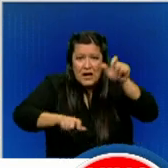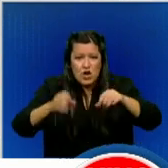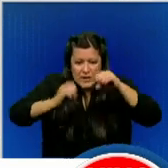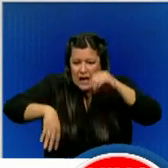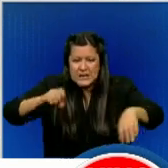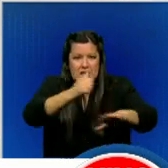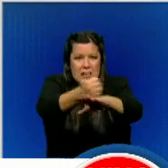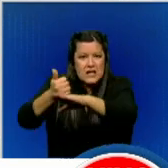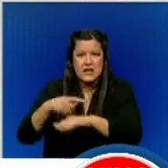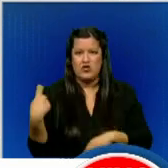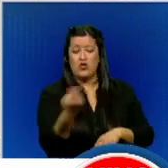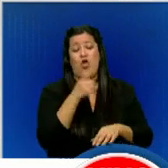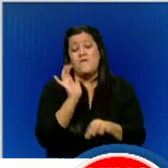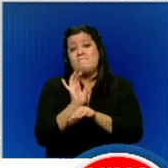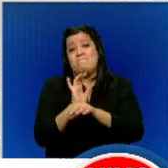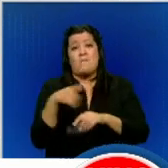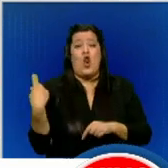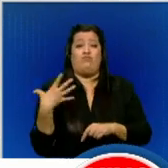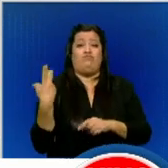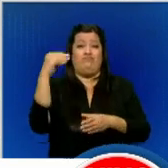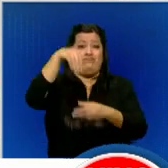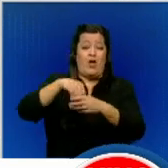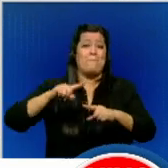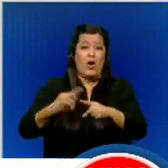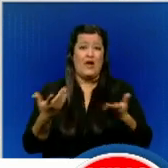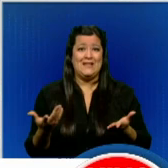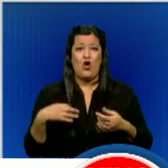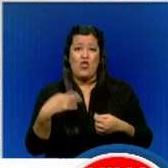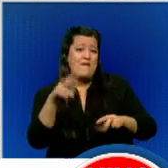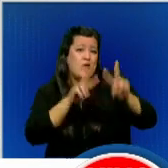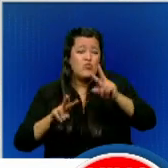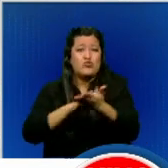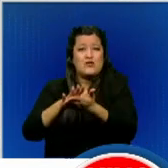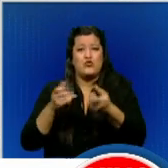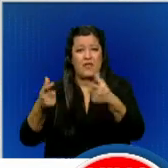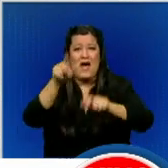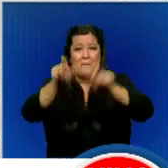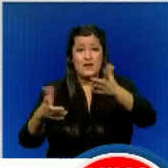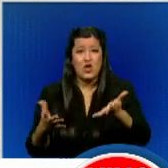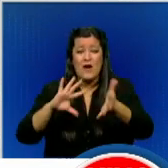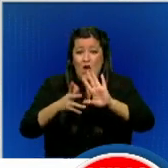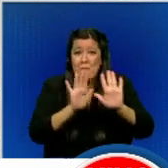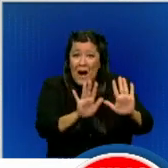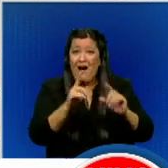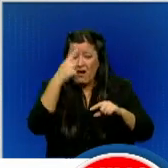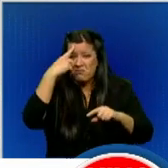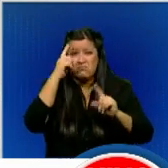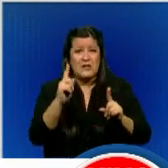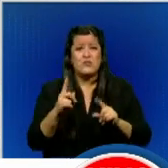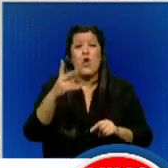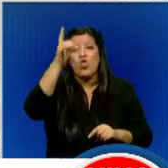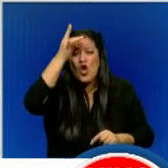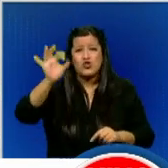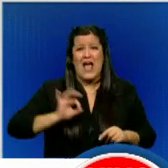lugar que somos supuestamente dirigentes políticos que tenemos buscarle solución a la gente que ese modelo que ustedes percibieron durante 12 años